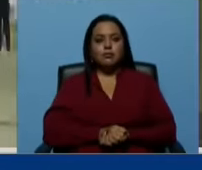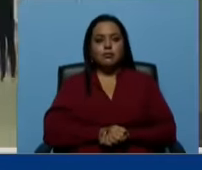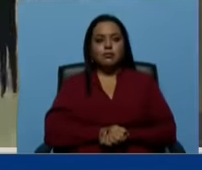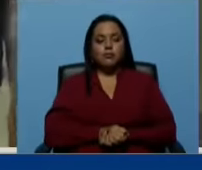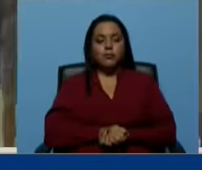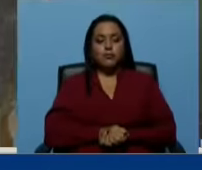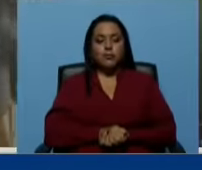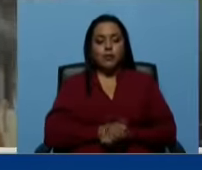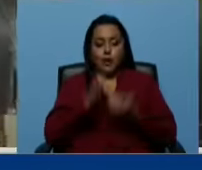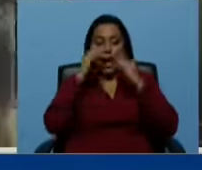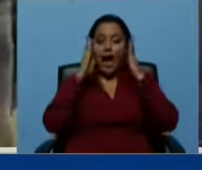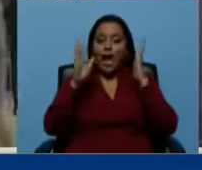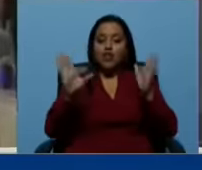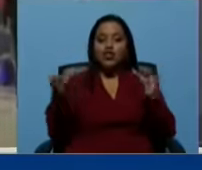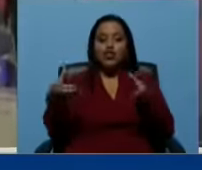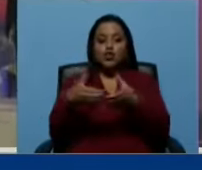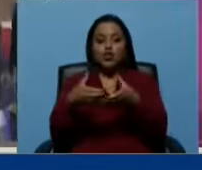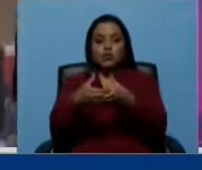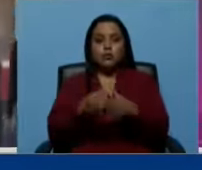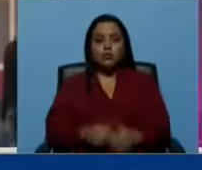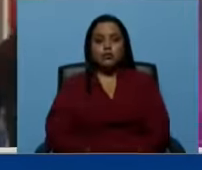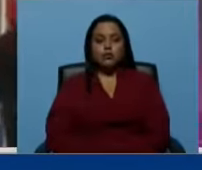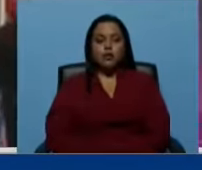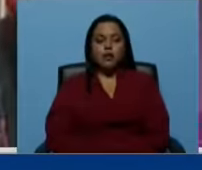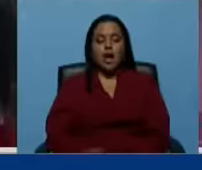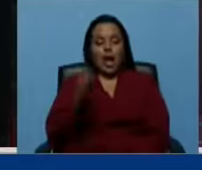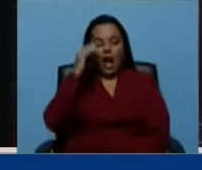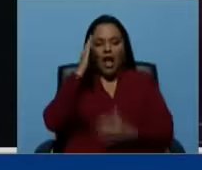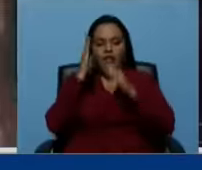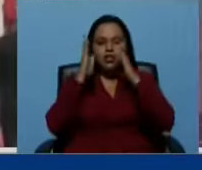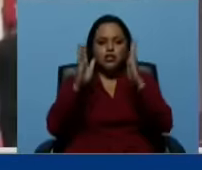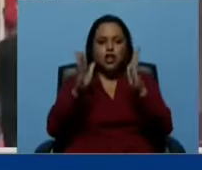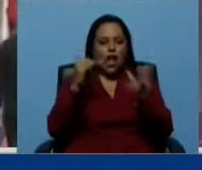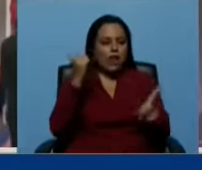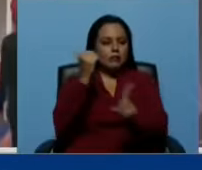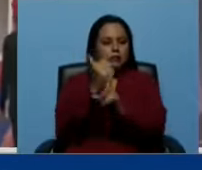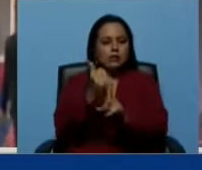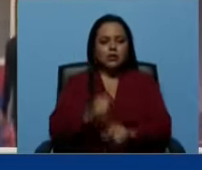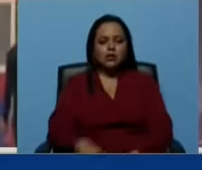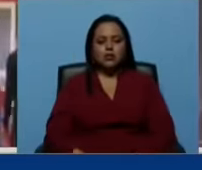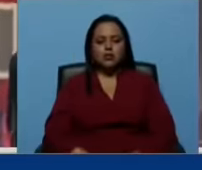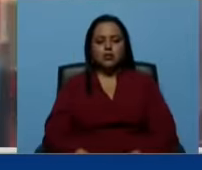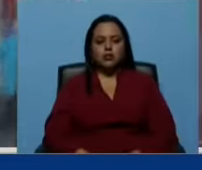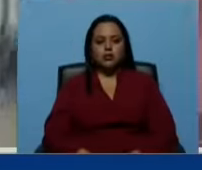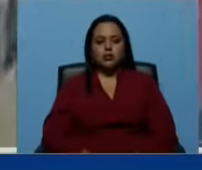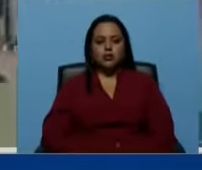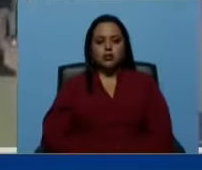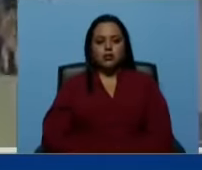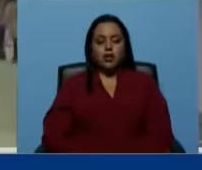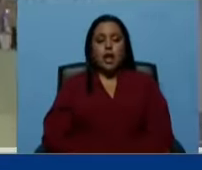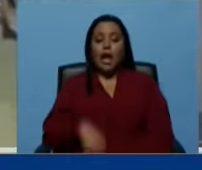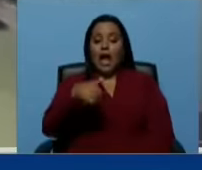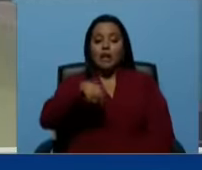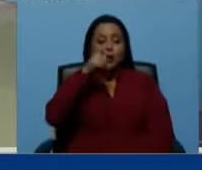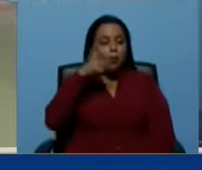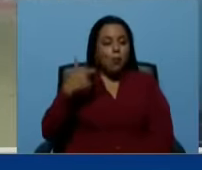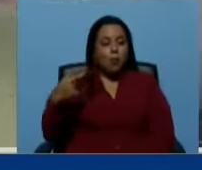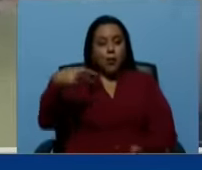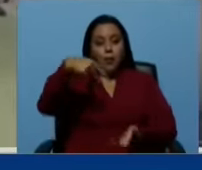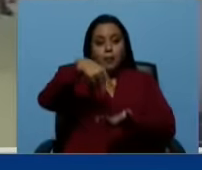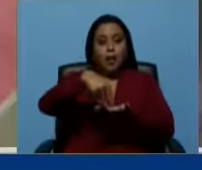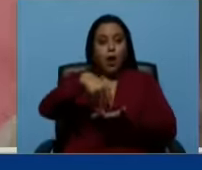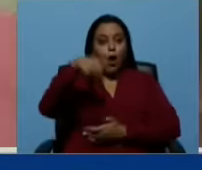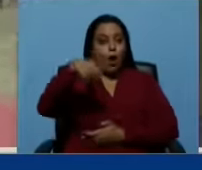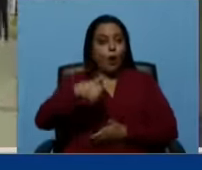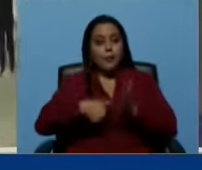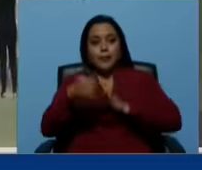Oigan los fascistas, oigan los criminales. Aquí está este pueblo de pie y hoy más